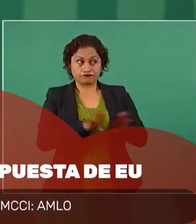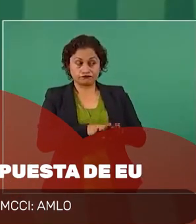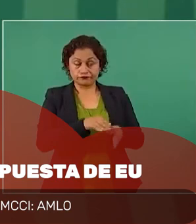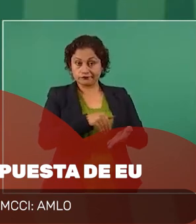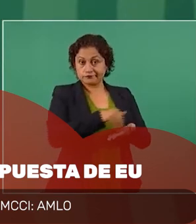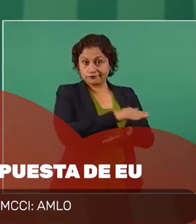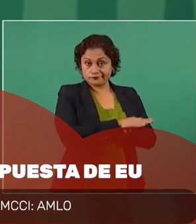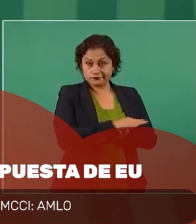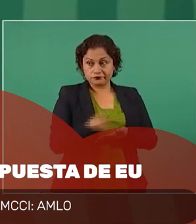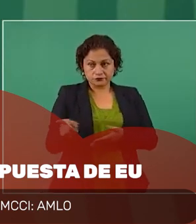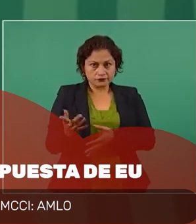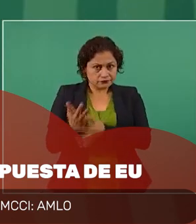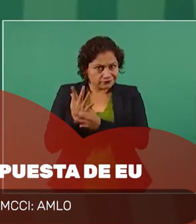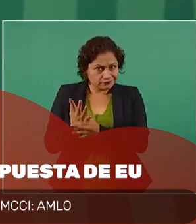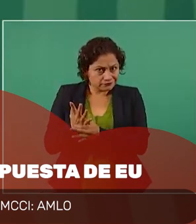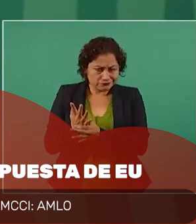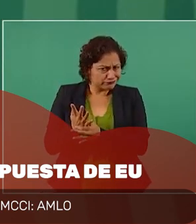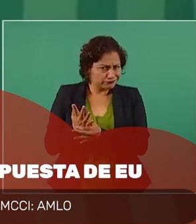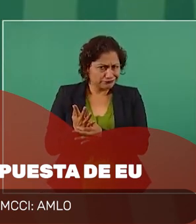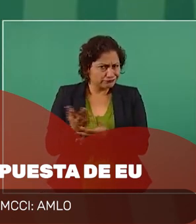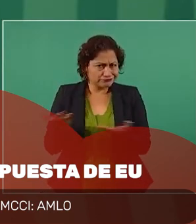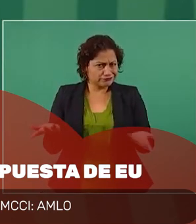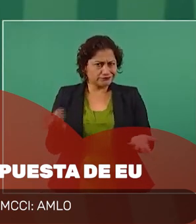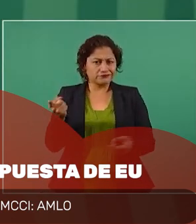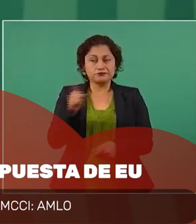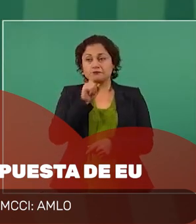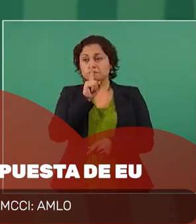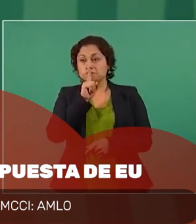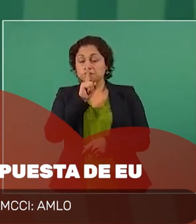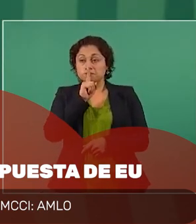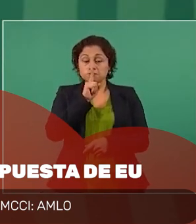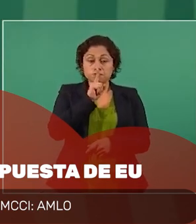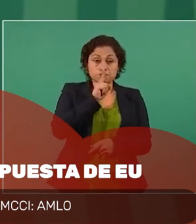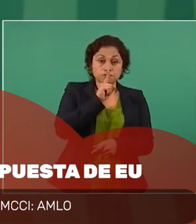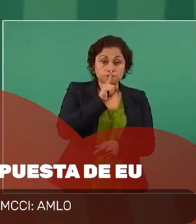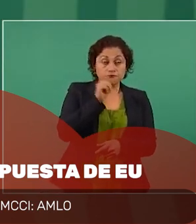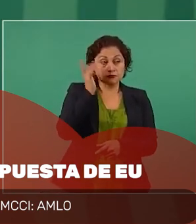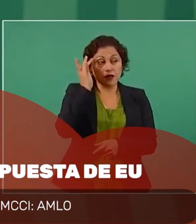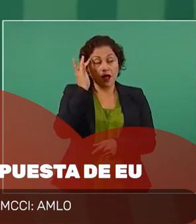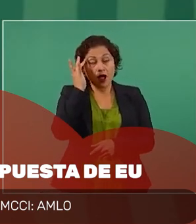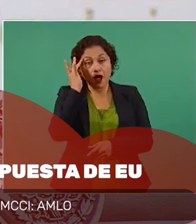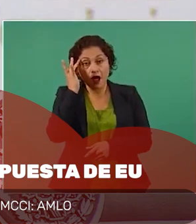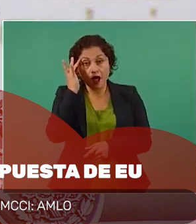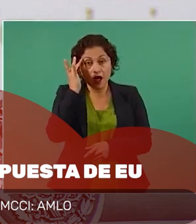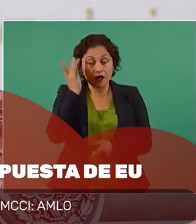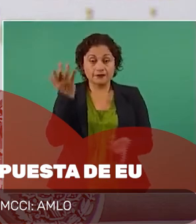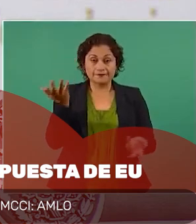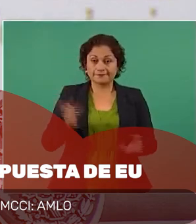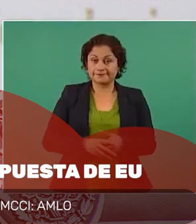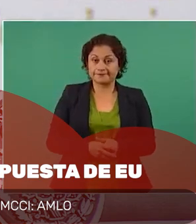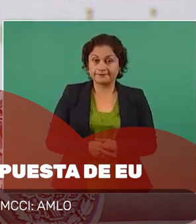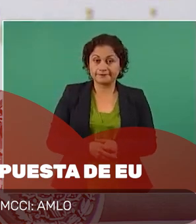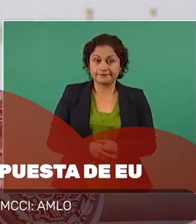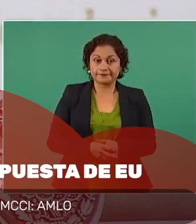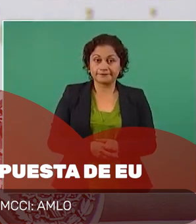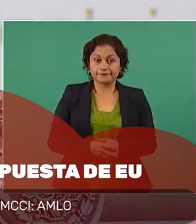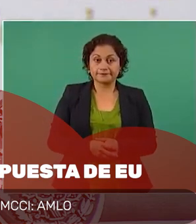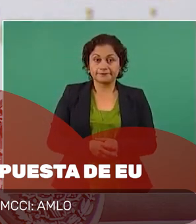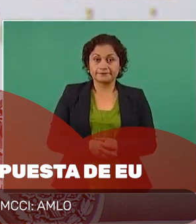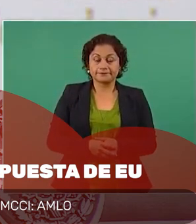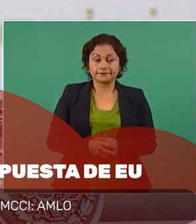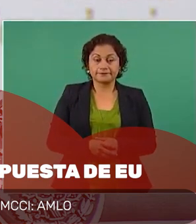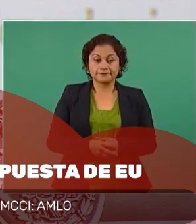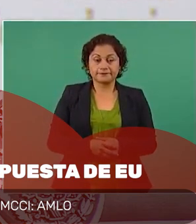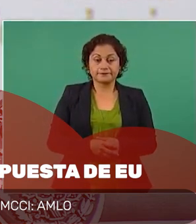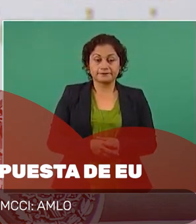Además, reiteró que es indebido que el gobierno estadounidense entregue dinero a mexicanos contra la corrupción y artículo 19, sobre todo en periodo electoral, pues